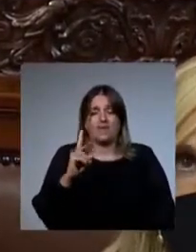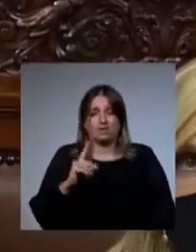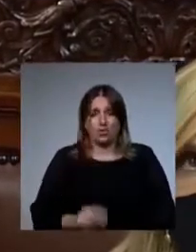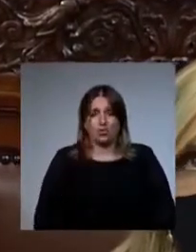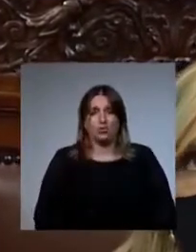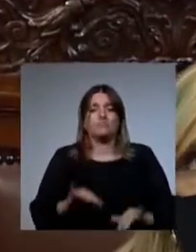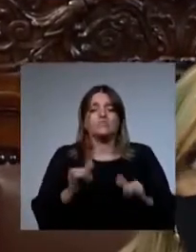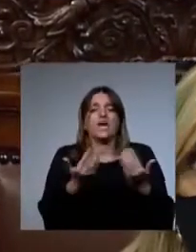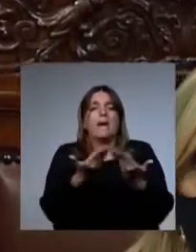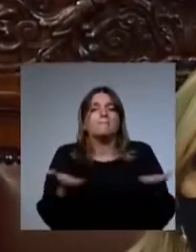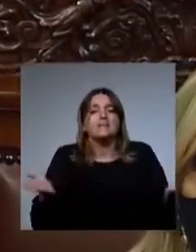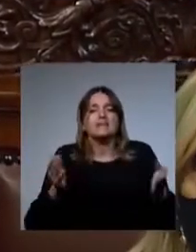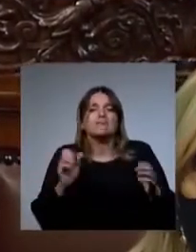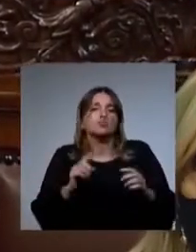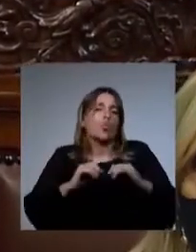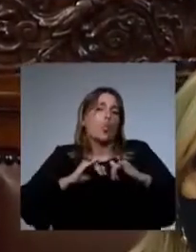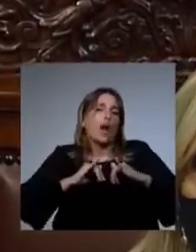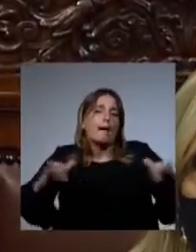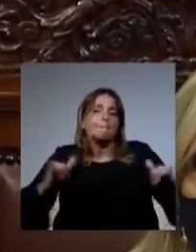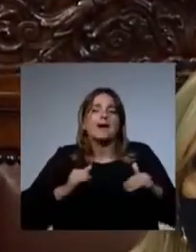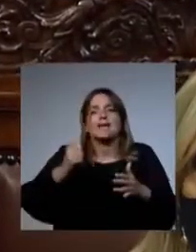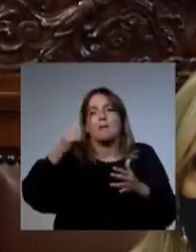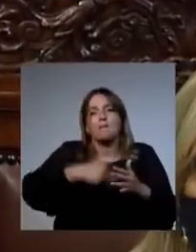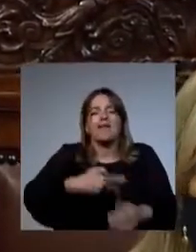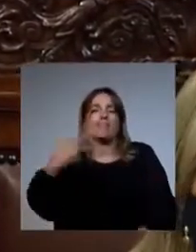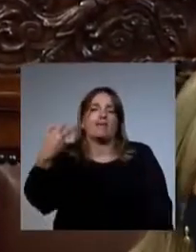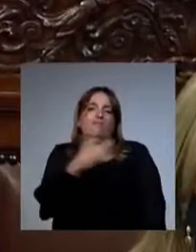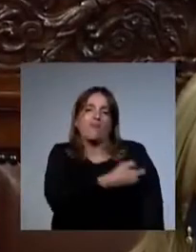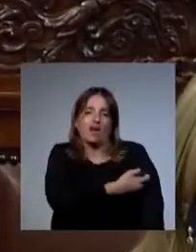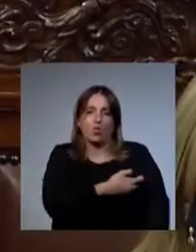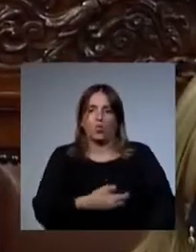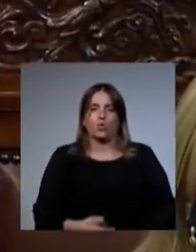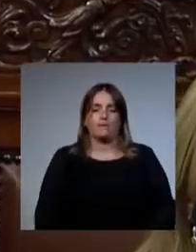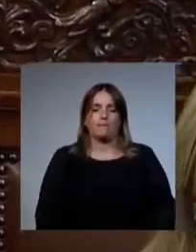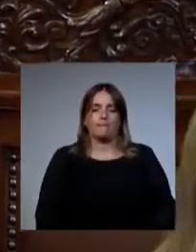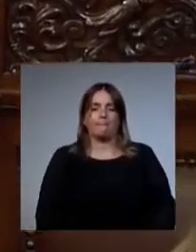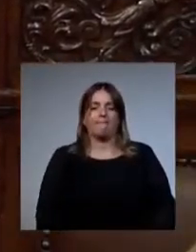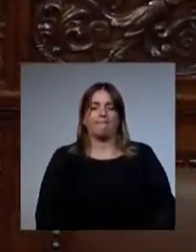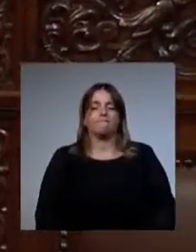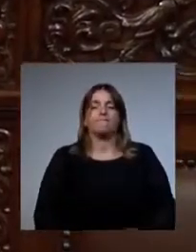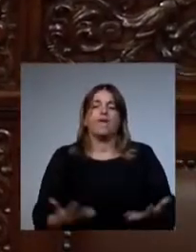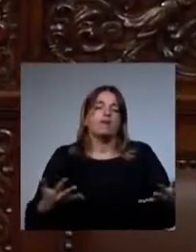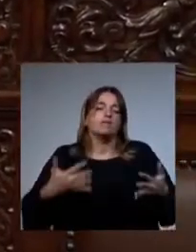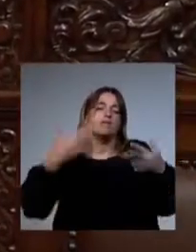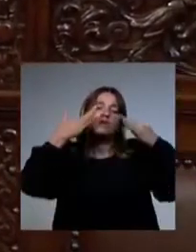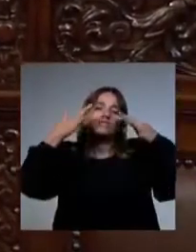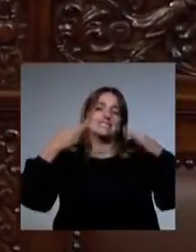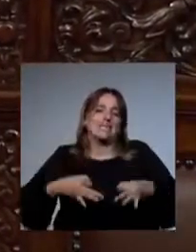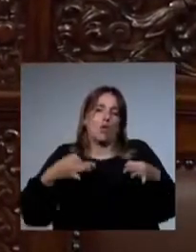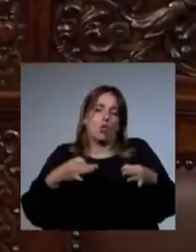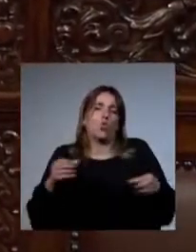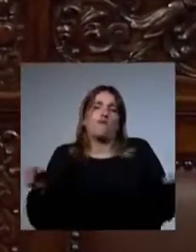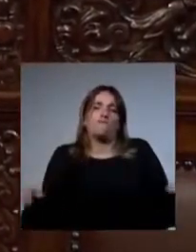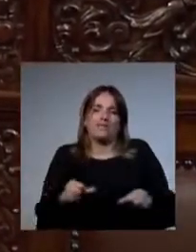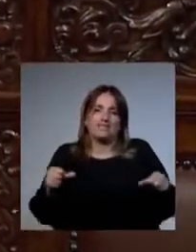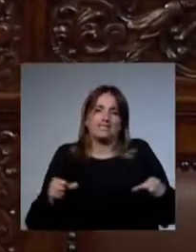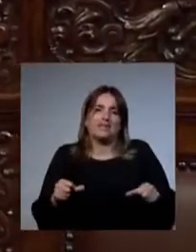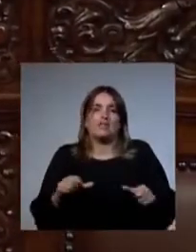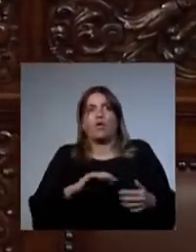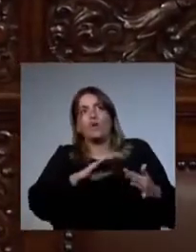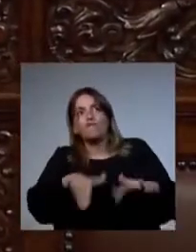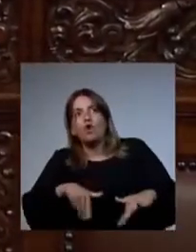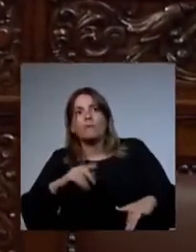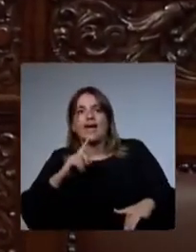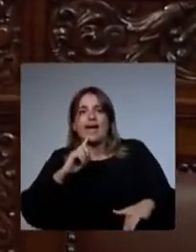Hemos empezado la campaña de vacunación y estamos convencidos que se va a desarrollar de manera